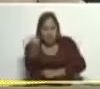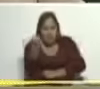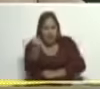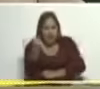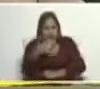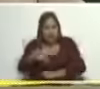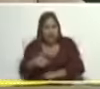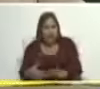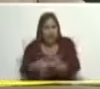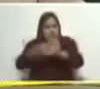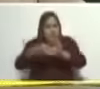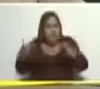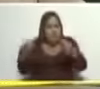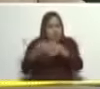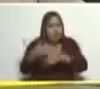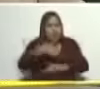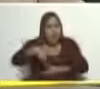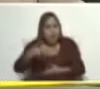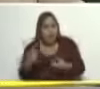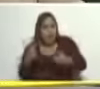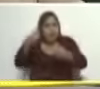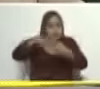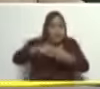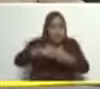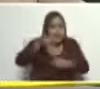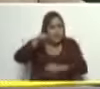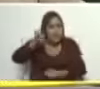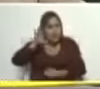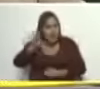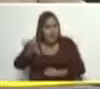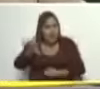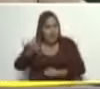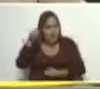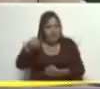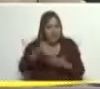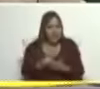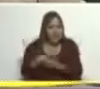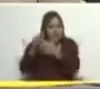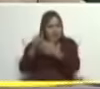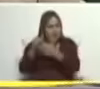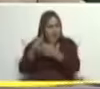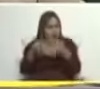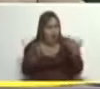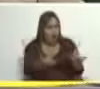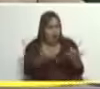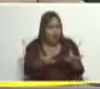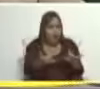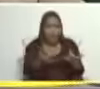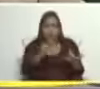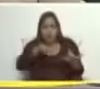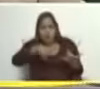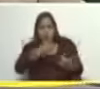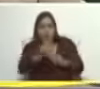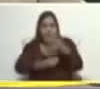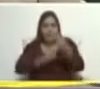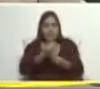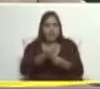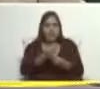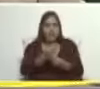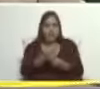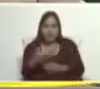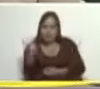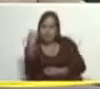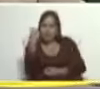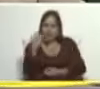Si nosotros admitimos a ese país con ese liderazgo actual, no voy a poder cerrar mi